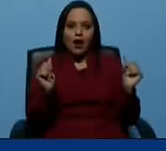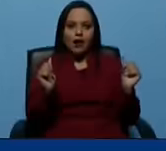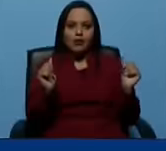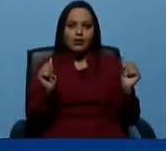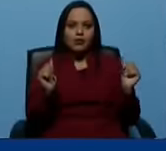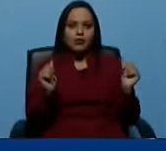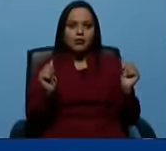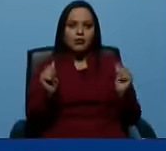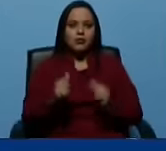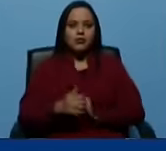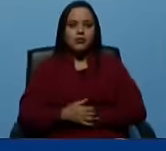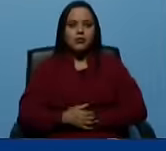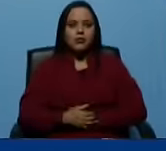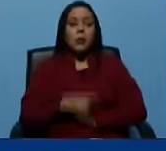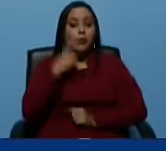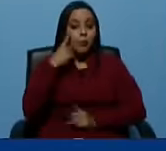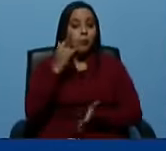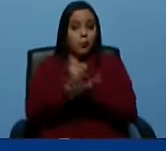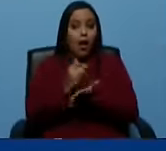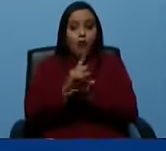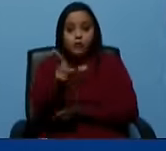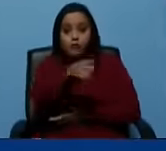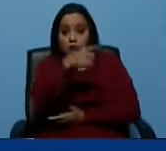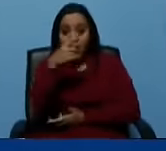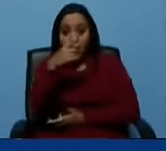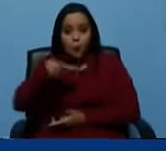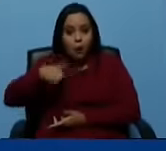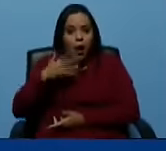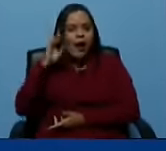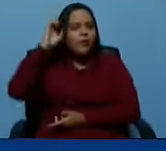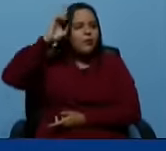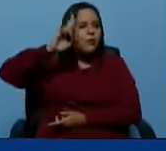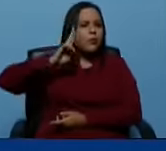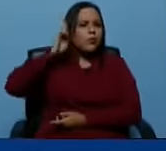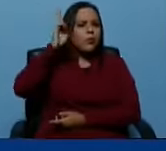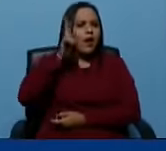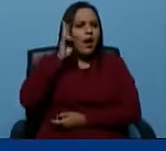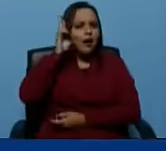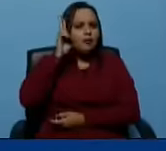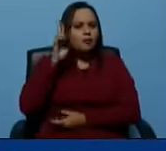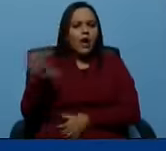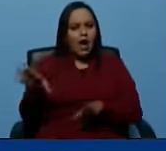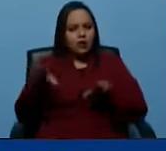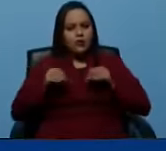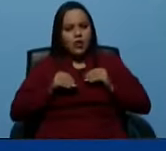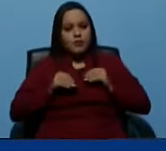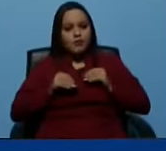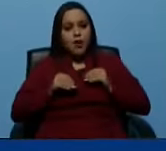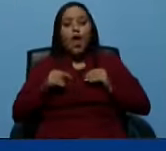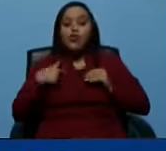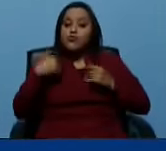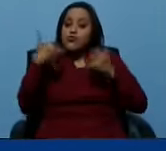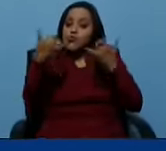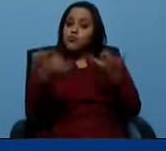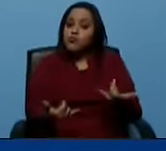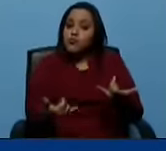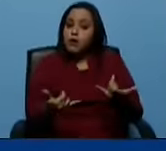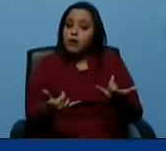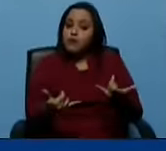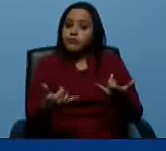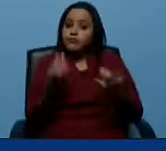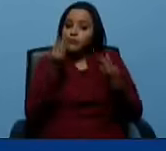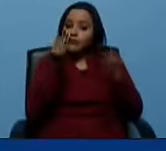para ver si son capaces de reflexionar y rectificar. Así que he cumplido con la